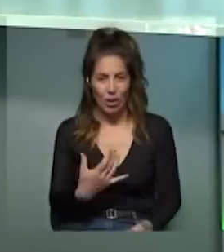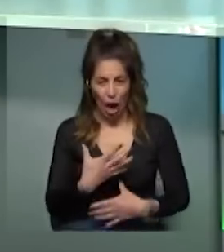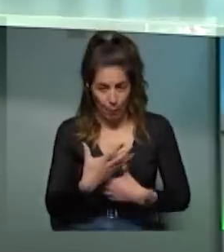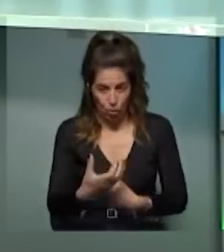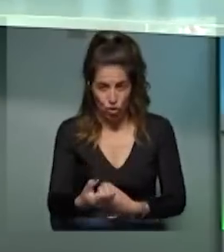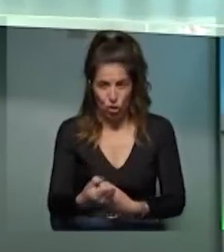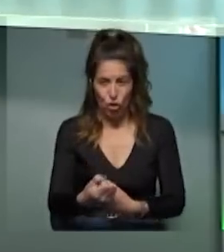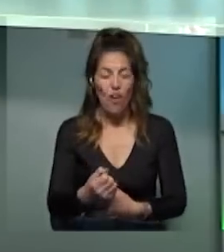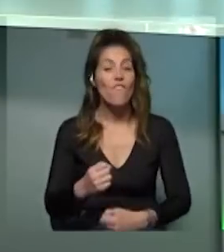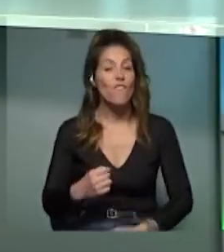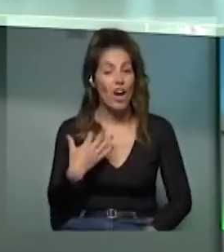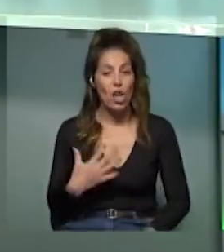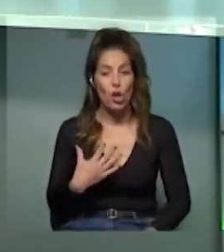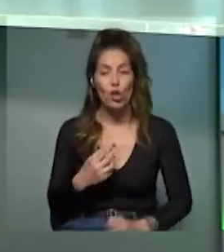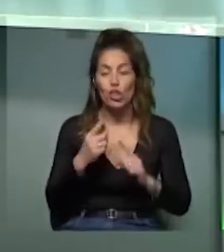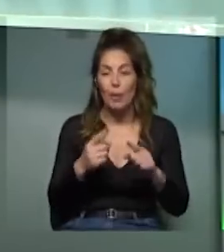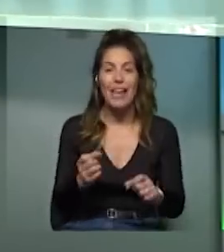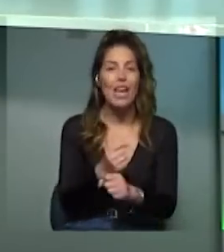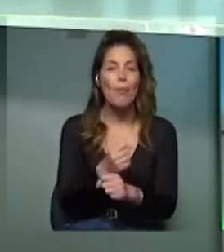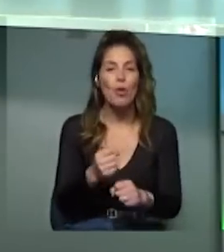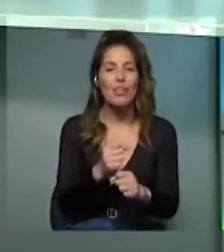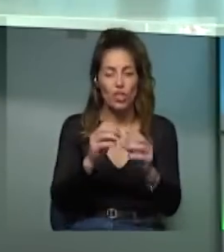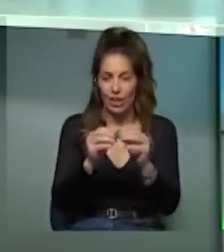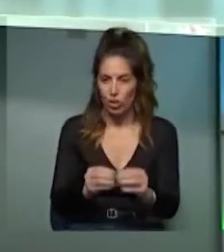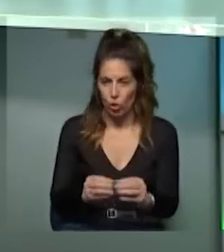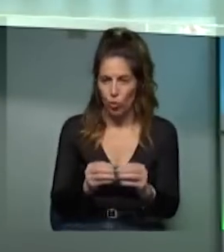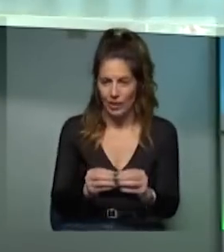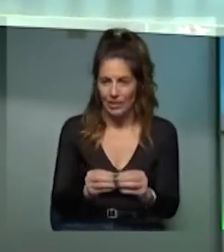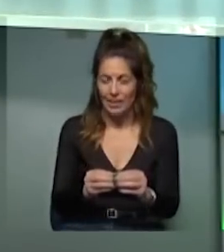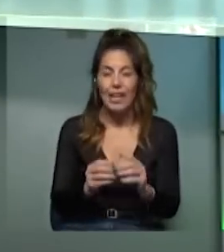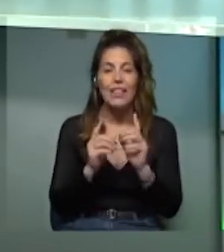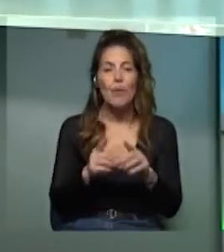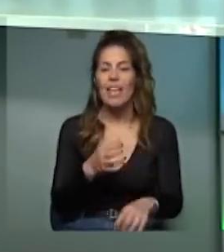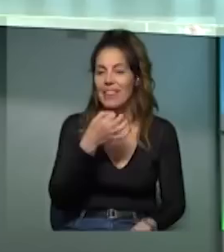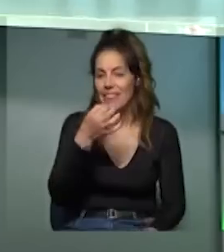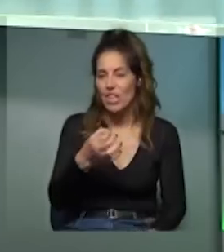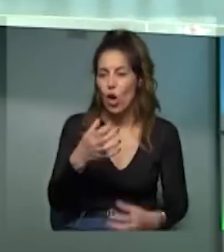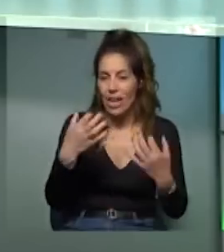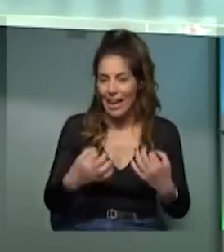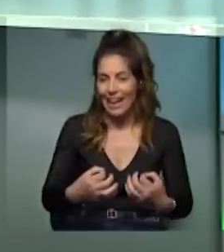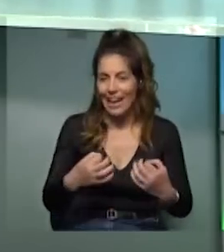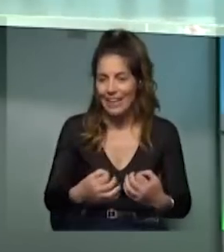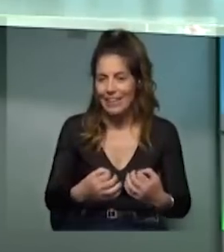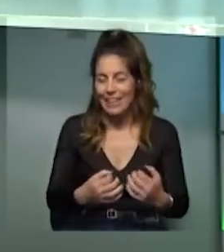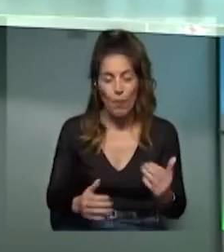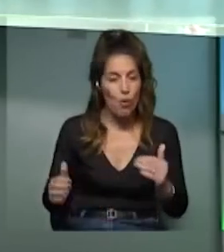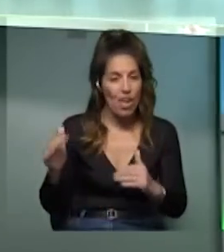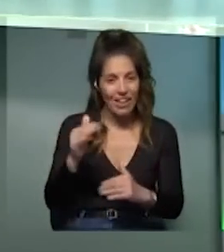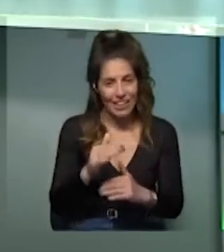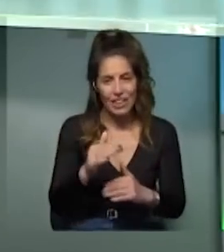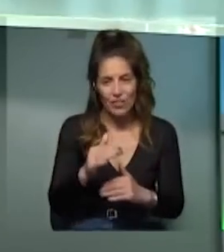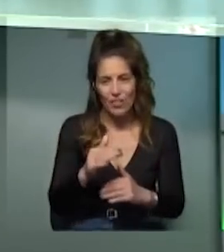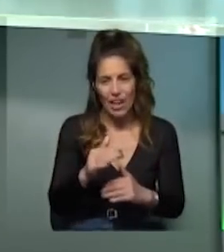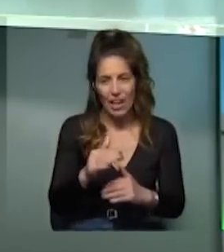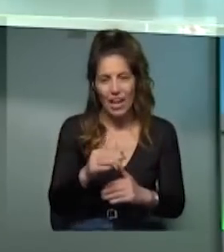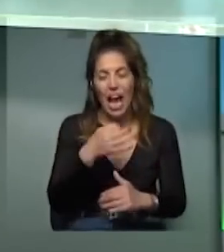apoyó y valoró también la aprobación de la rendición de cuentas sí entre otras cosas dijo que la realidad le pasó por arriba a